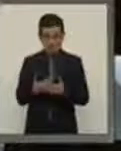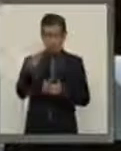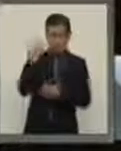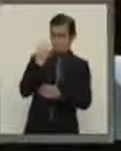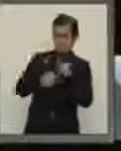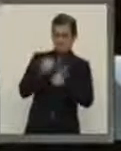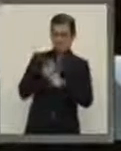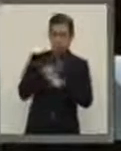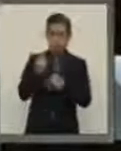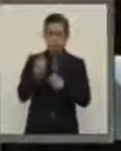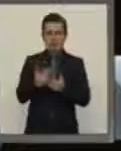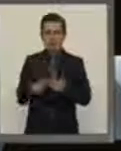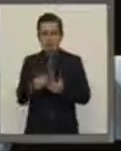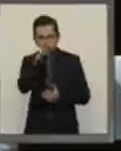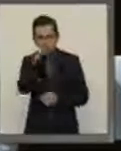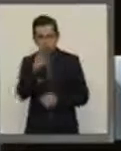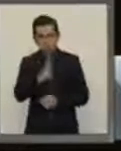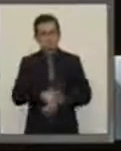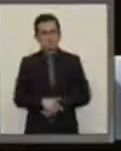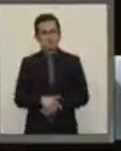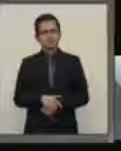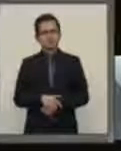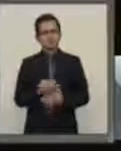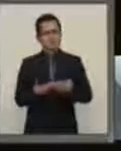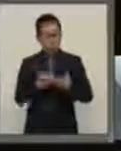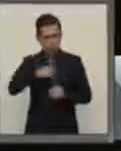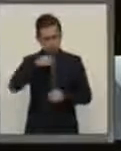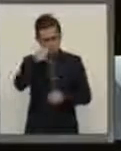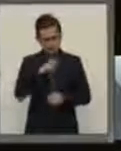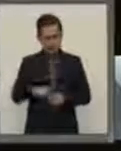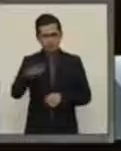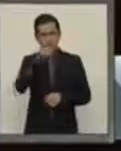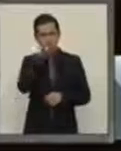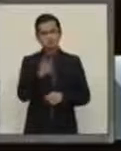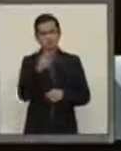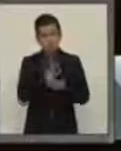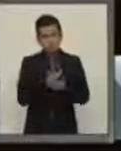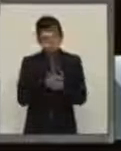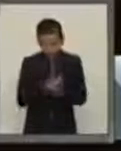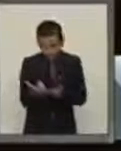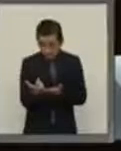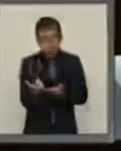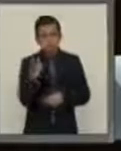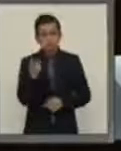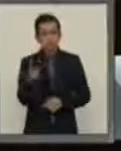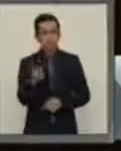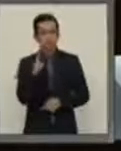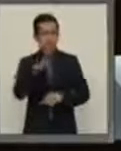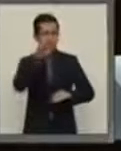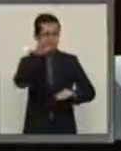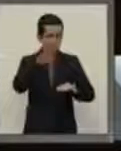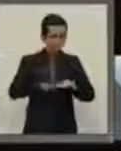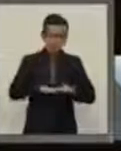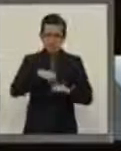demasiado. En el México de hoy, el salario y su poder adquisitivo sigue siendo uno de los más bajos